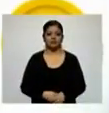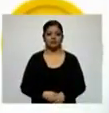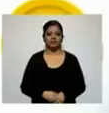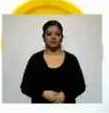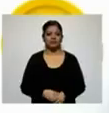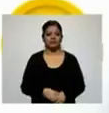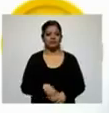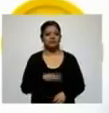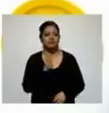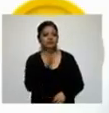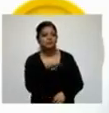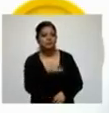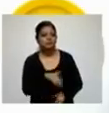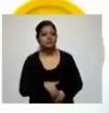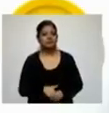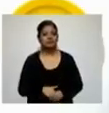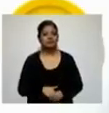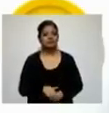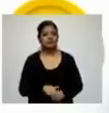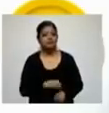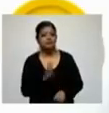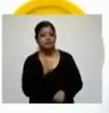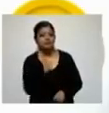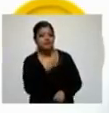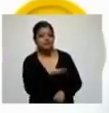¡Hey! ¡Yuhu!